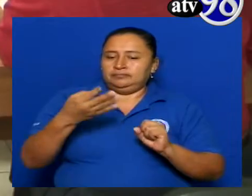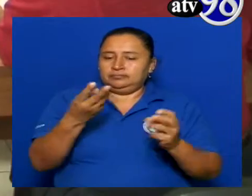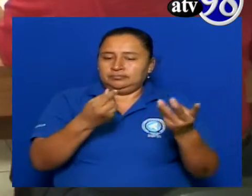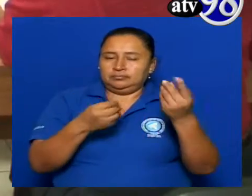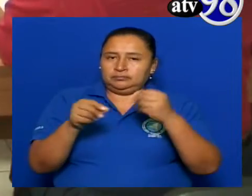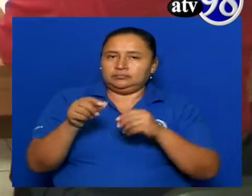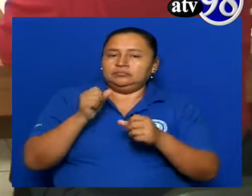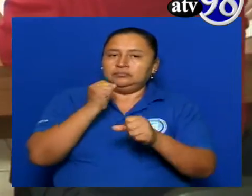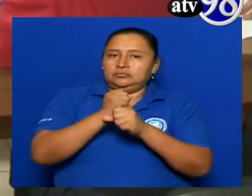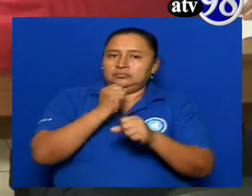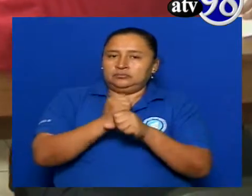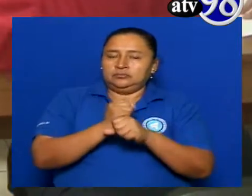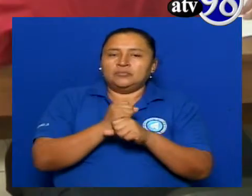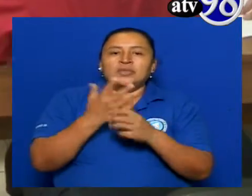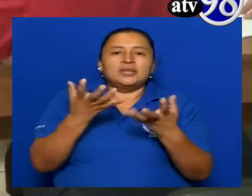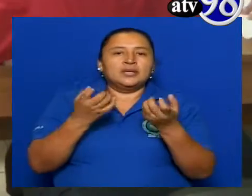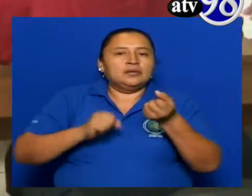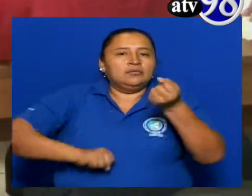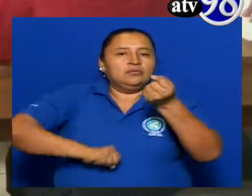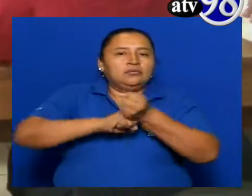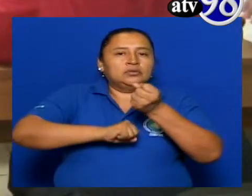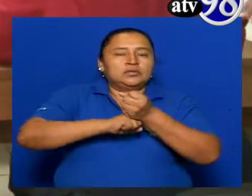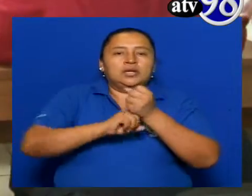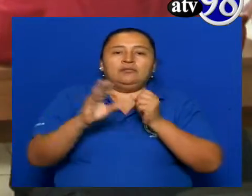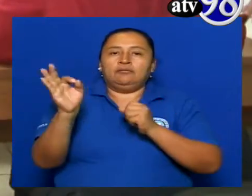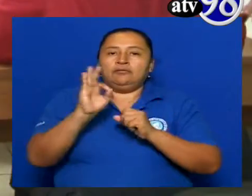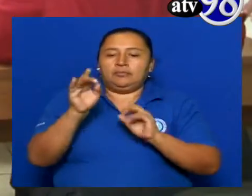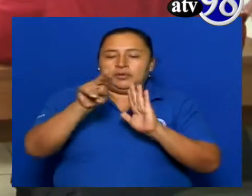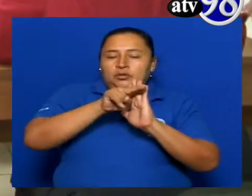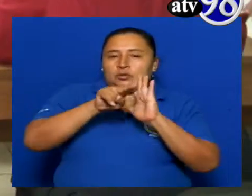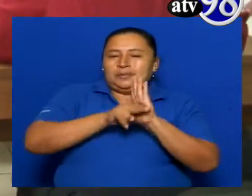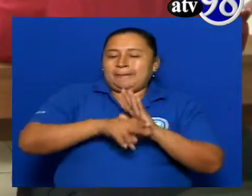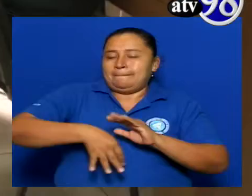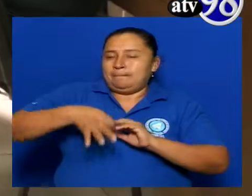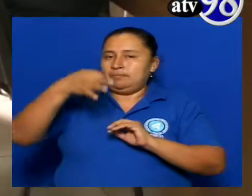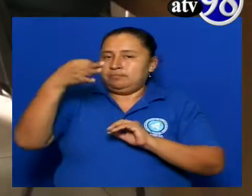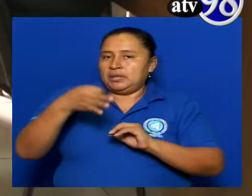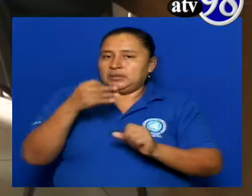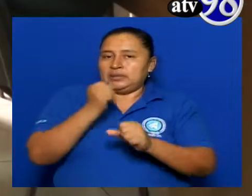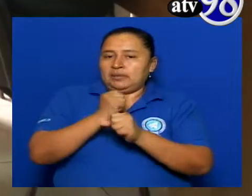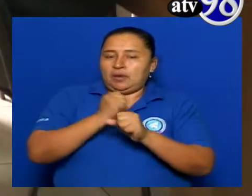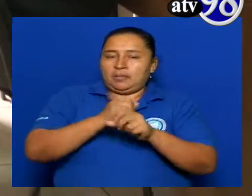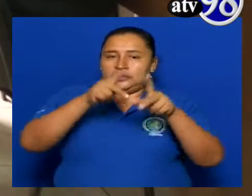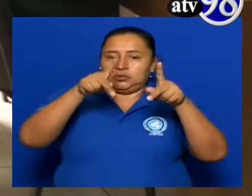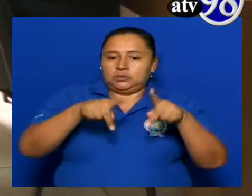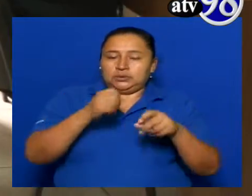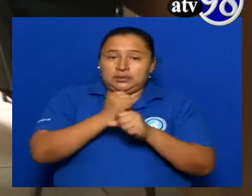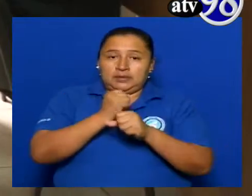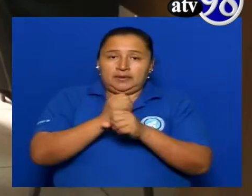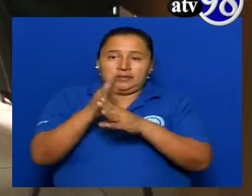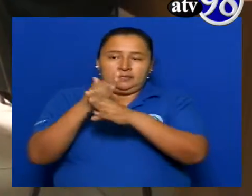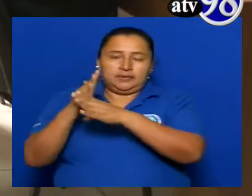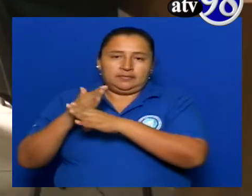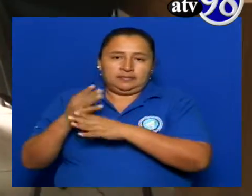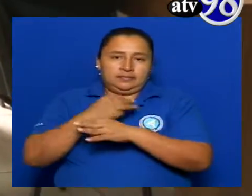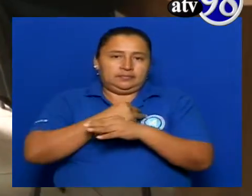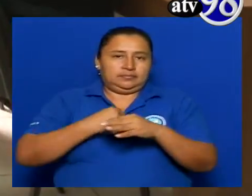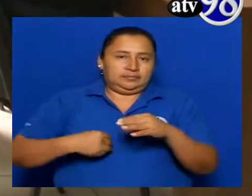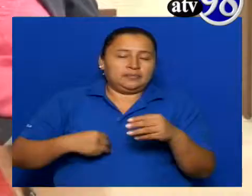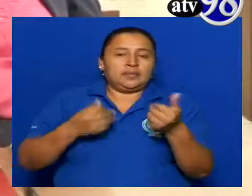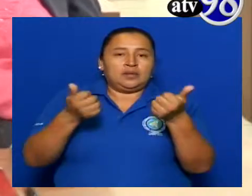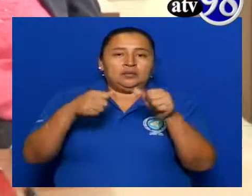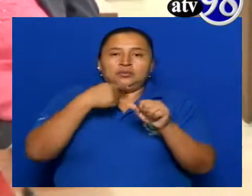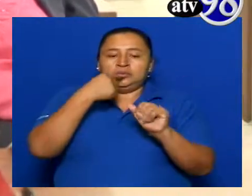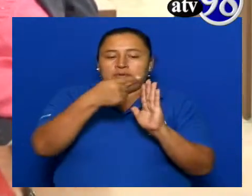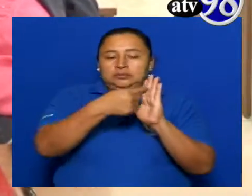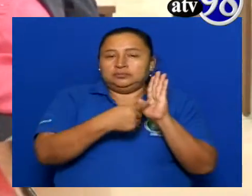Laboral, misma que busca fortalecer el sistema normativo y régimen disciplinario de las y los servidores públicos, conforme a lo dispuesto